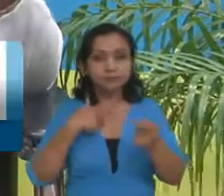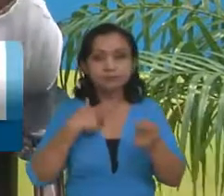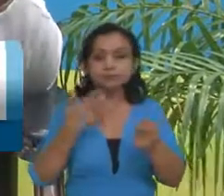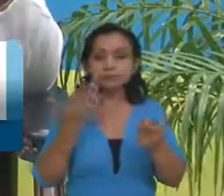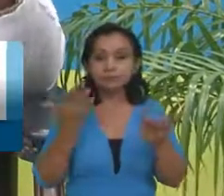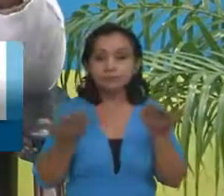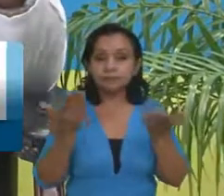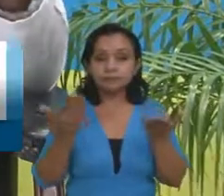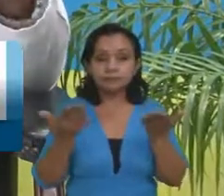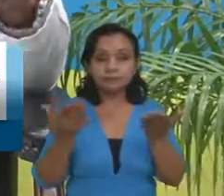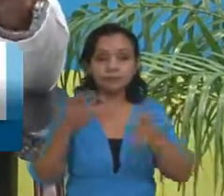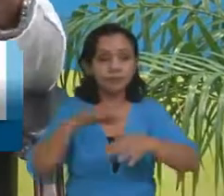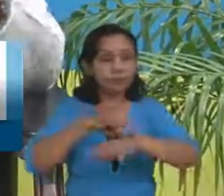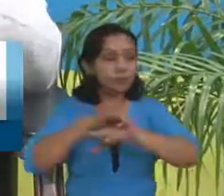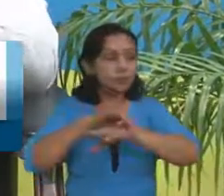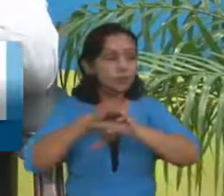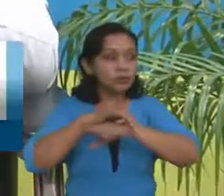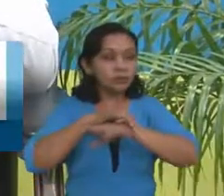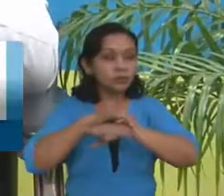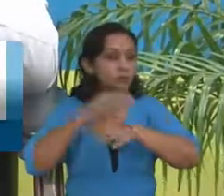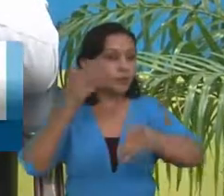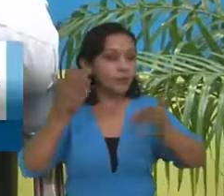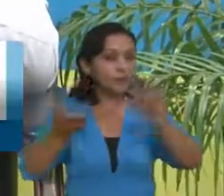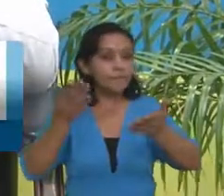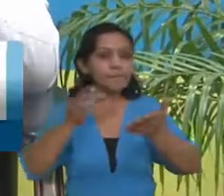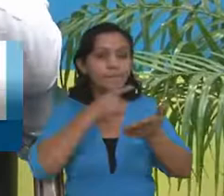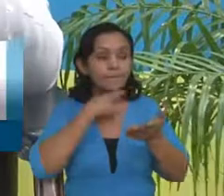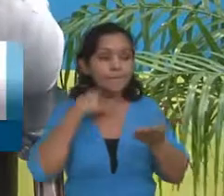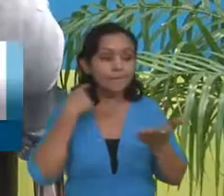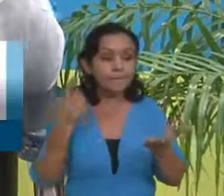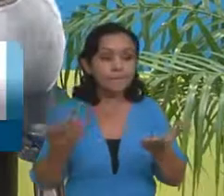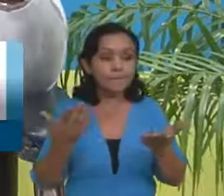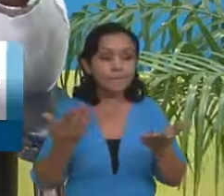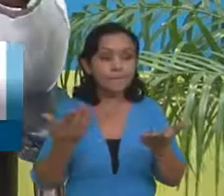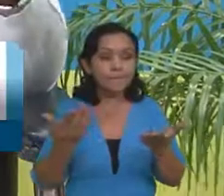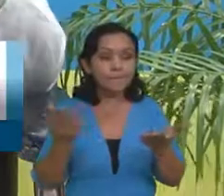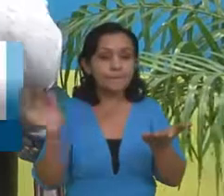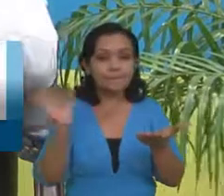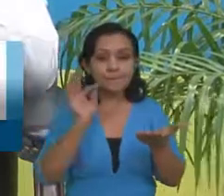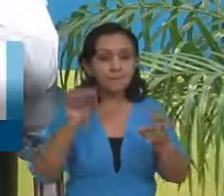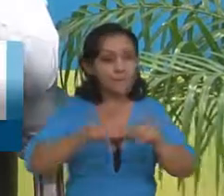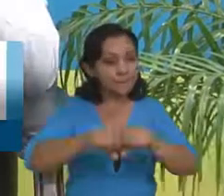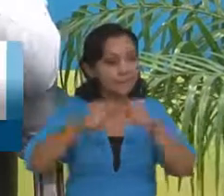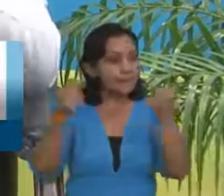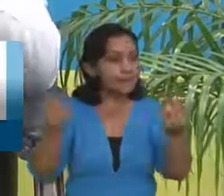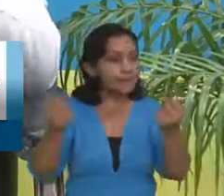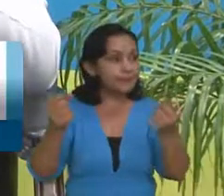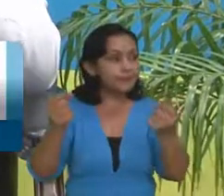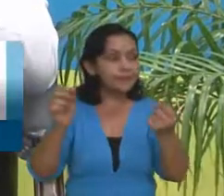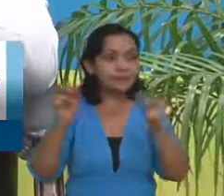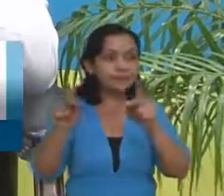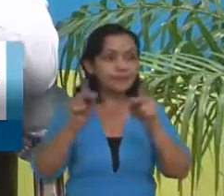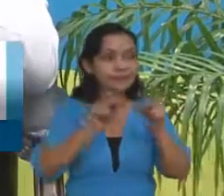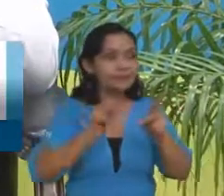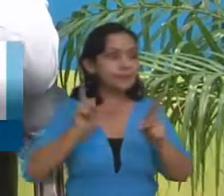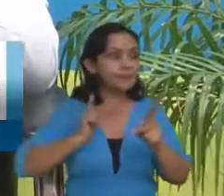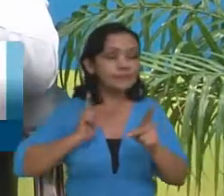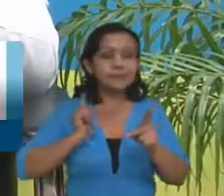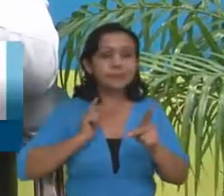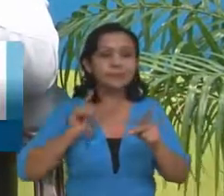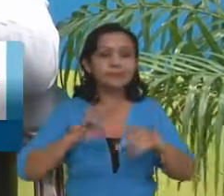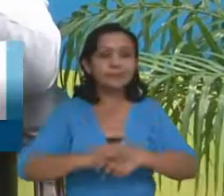depender del hueso afectado, ¿verdad? Del tipo de fractura que el paciente tiene